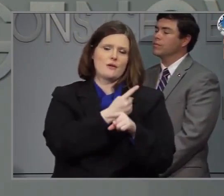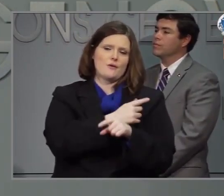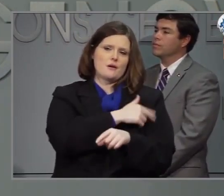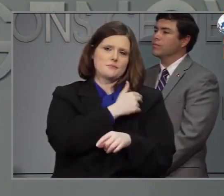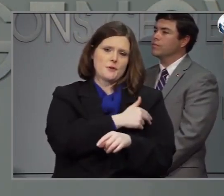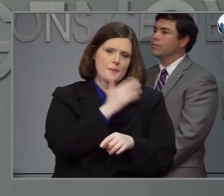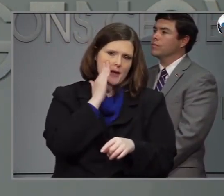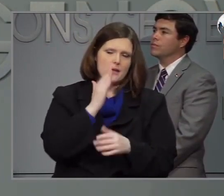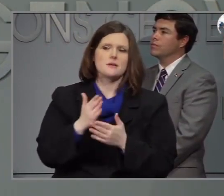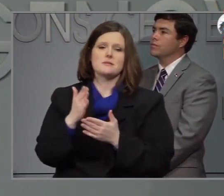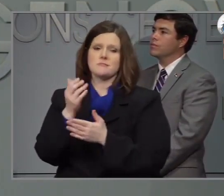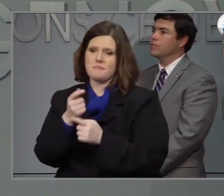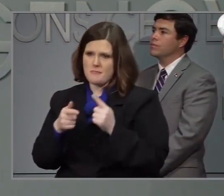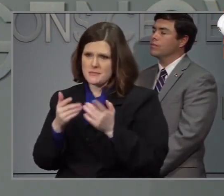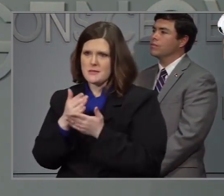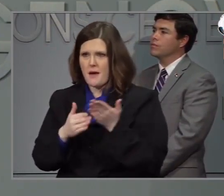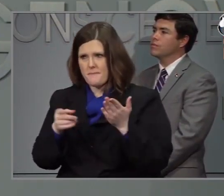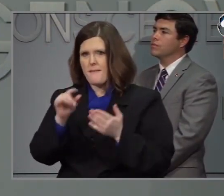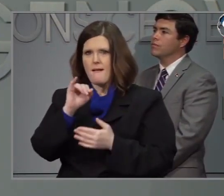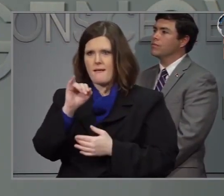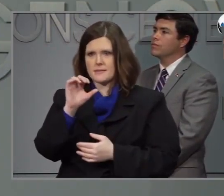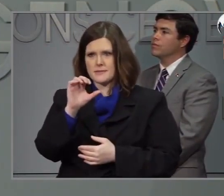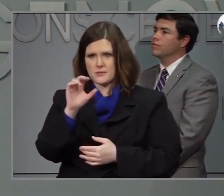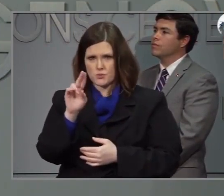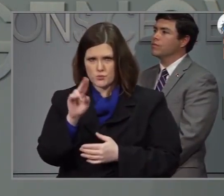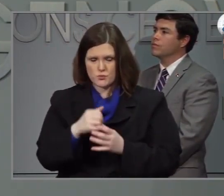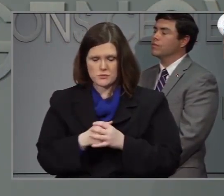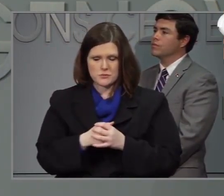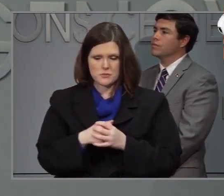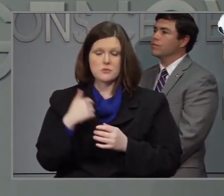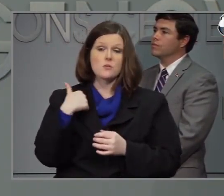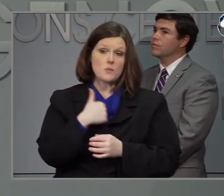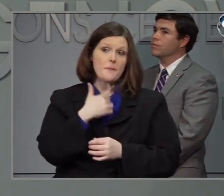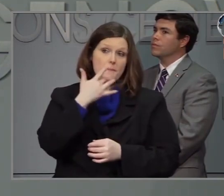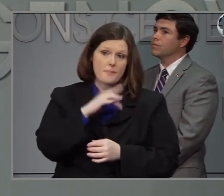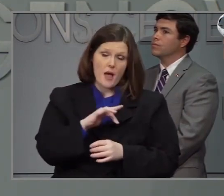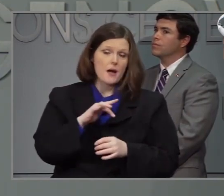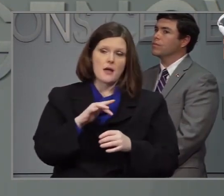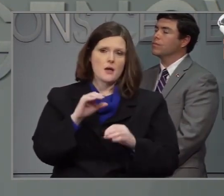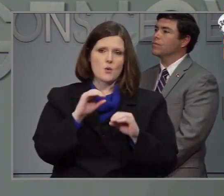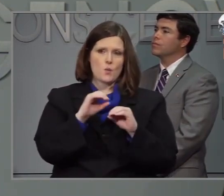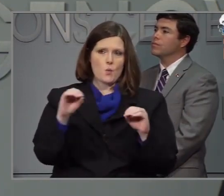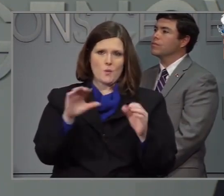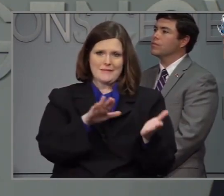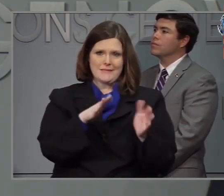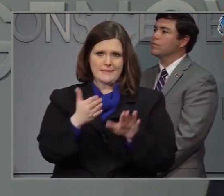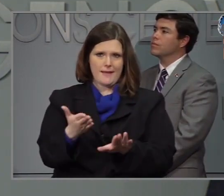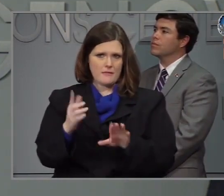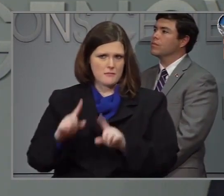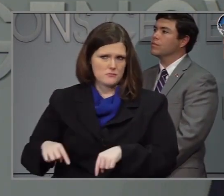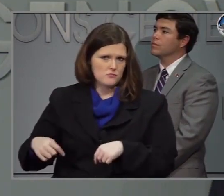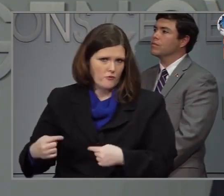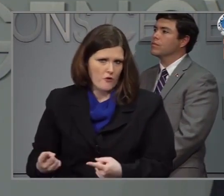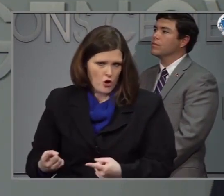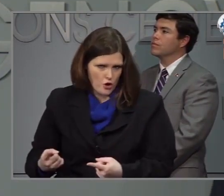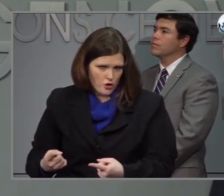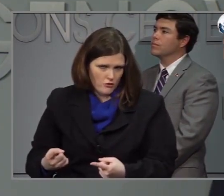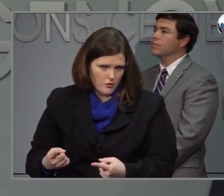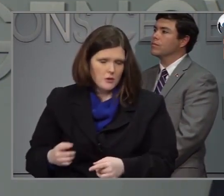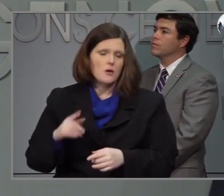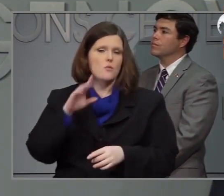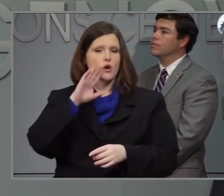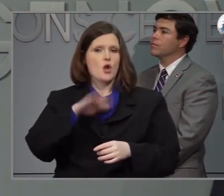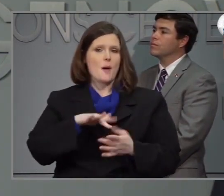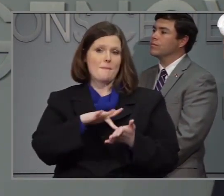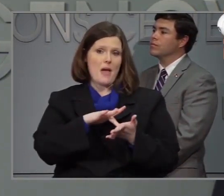serie de pacientes que están en camas de cuidado intensivo vemos somos afortunados no hemos reportado aún un fallecimiento